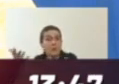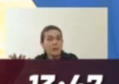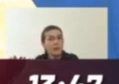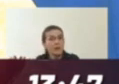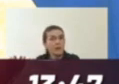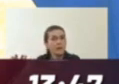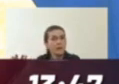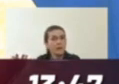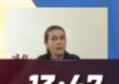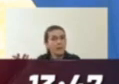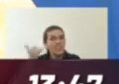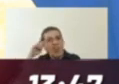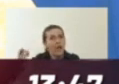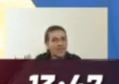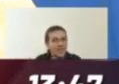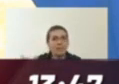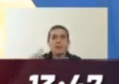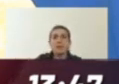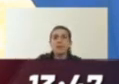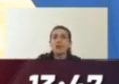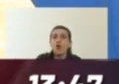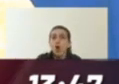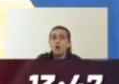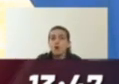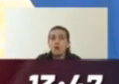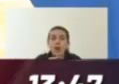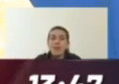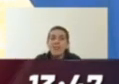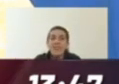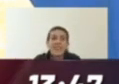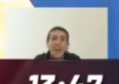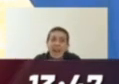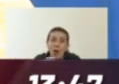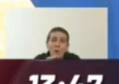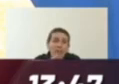Y no tenemos más solución, no puedo recomendarles otra solución que cuidarse.